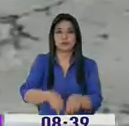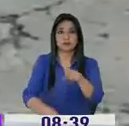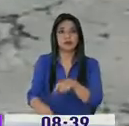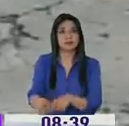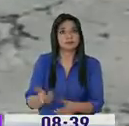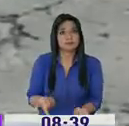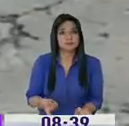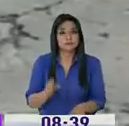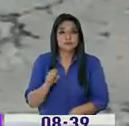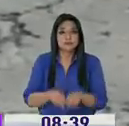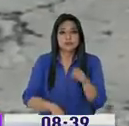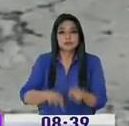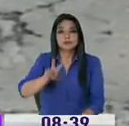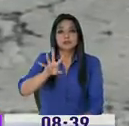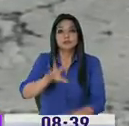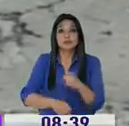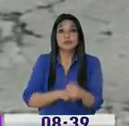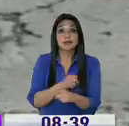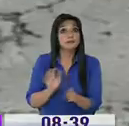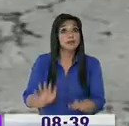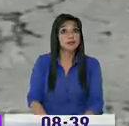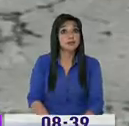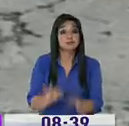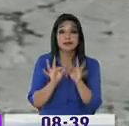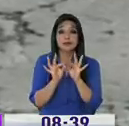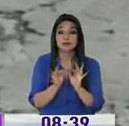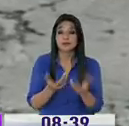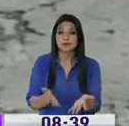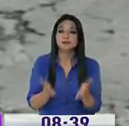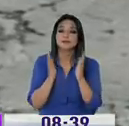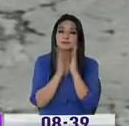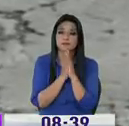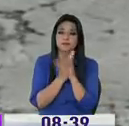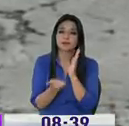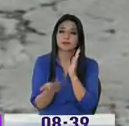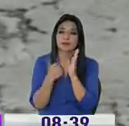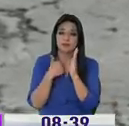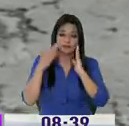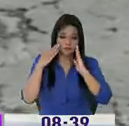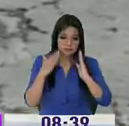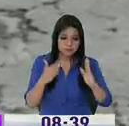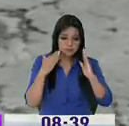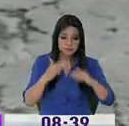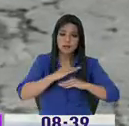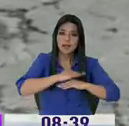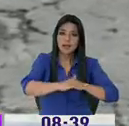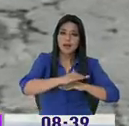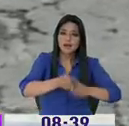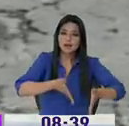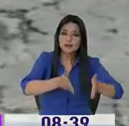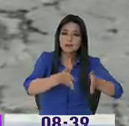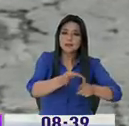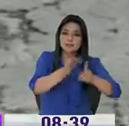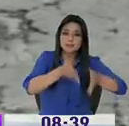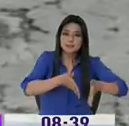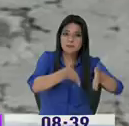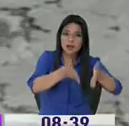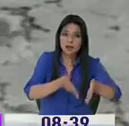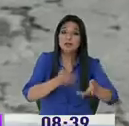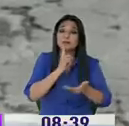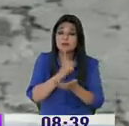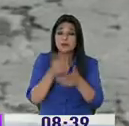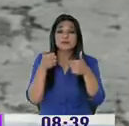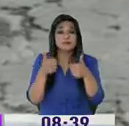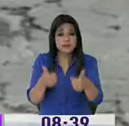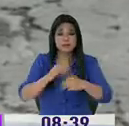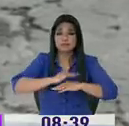Y se quedará así 25 años más. Volvemos a decir, estamos tan embebidos en pavimentar lo que ha pedido el alcalde y lo están